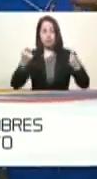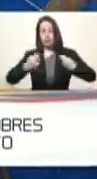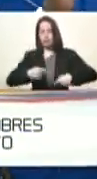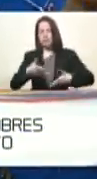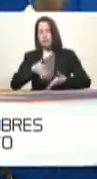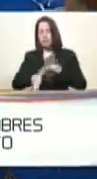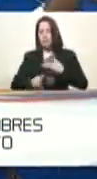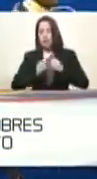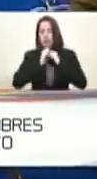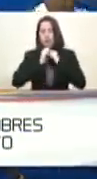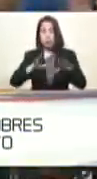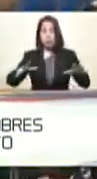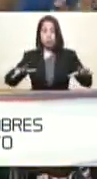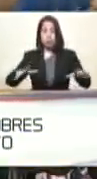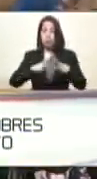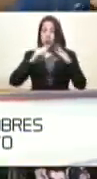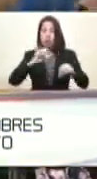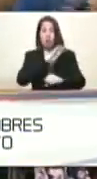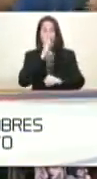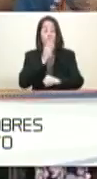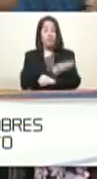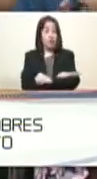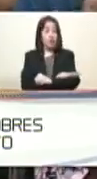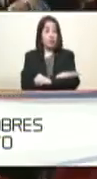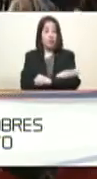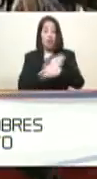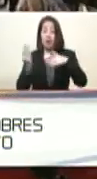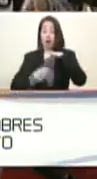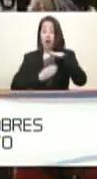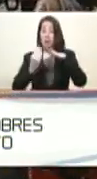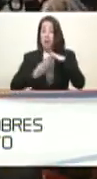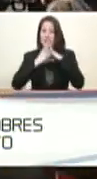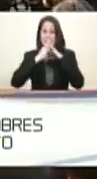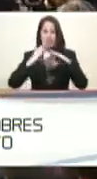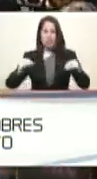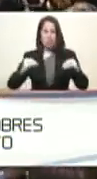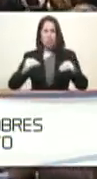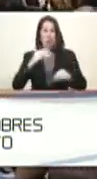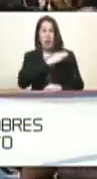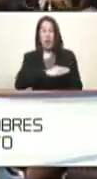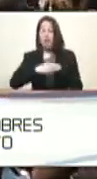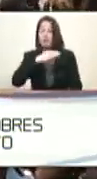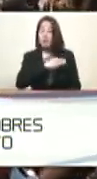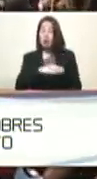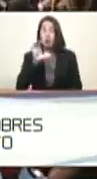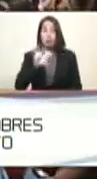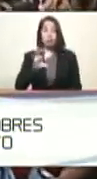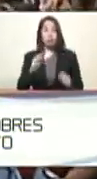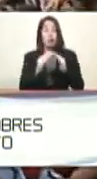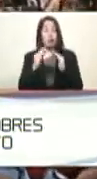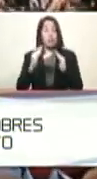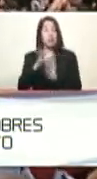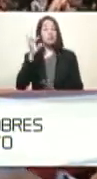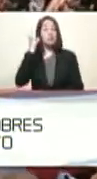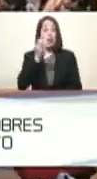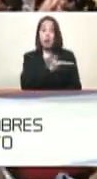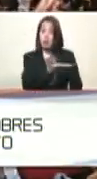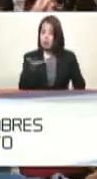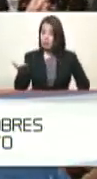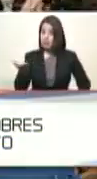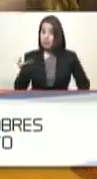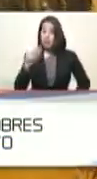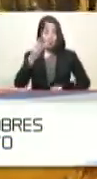para expandir, fortalecer, consolidar en todos sus aspectos la gran misión Hogares de la Patria. Mujeres,